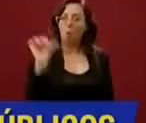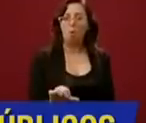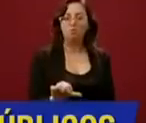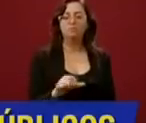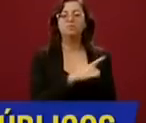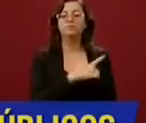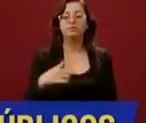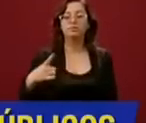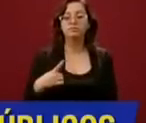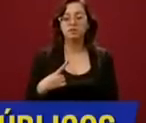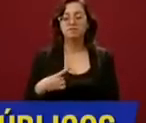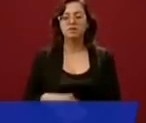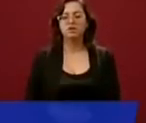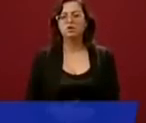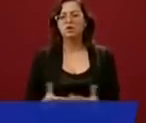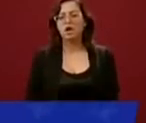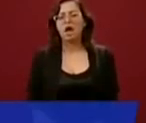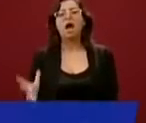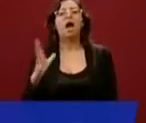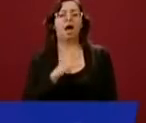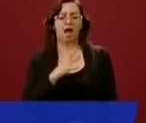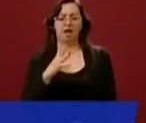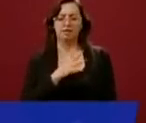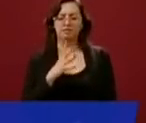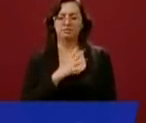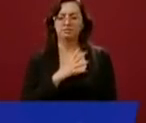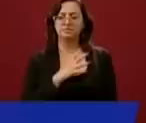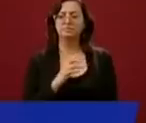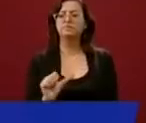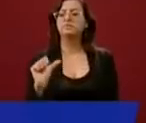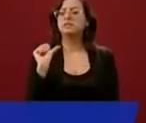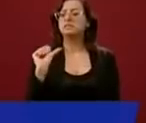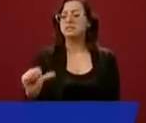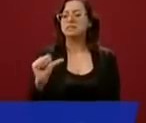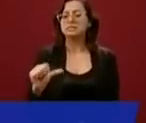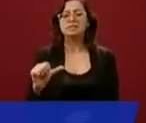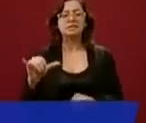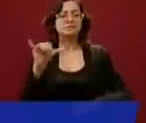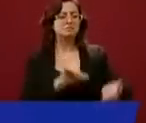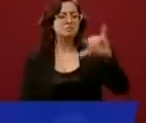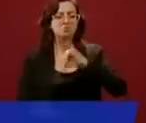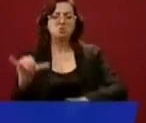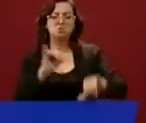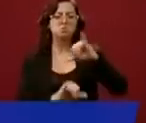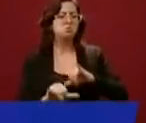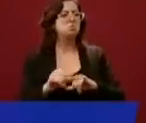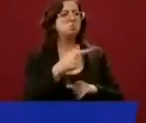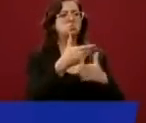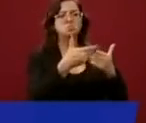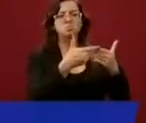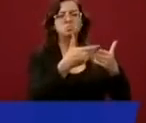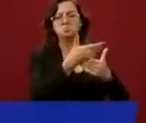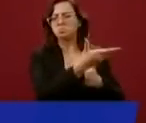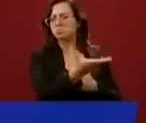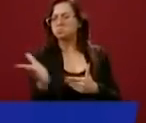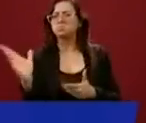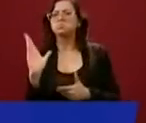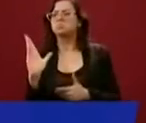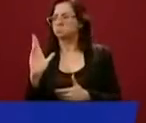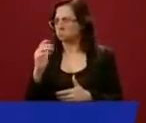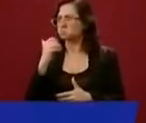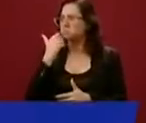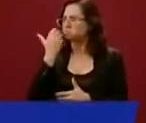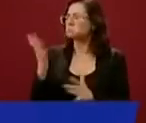Existen 16 laboratorios, ¿no? 16 compañías, que desde el inicio expresaron su deseo de participar en